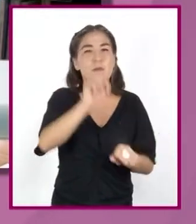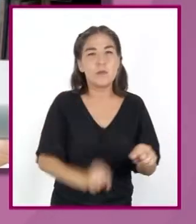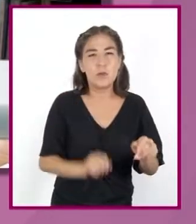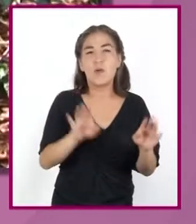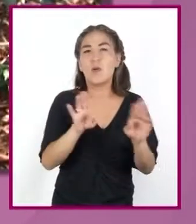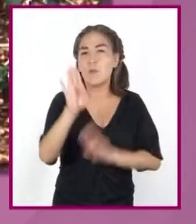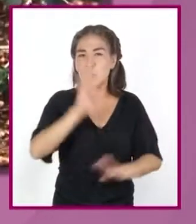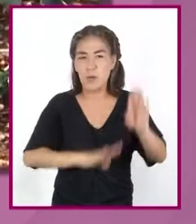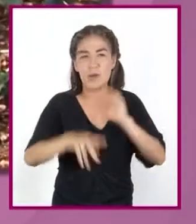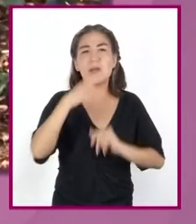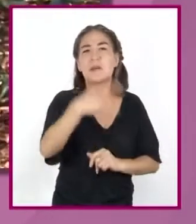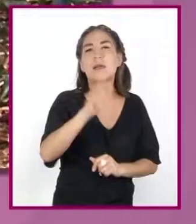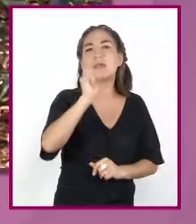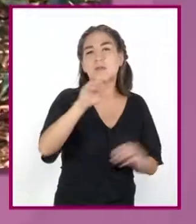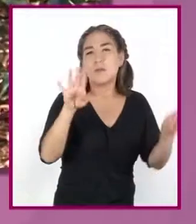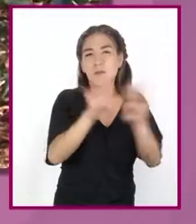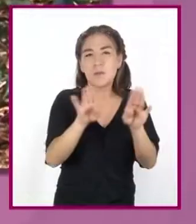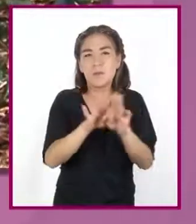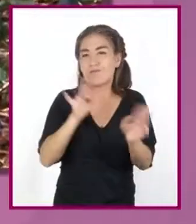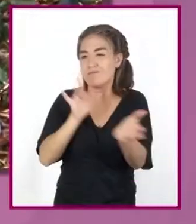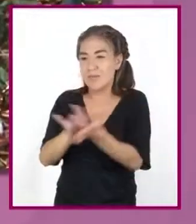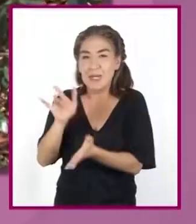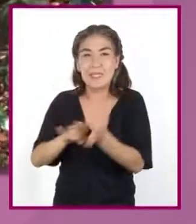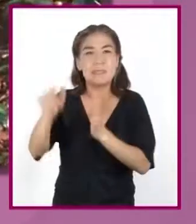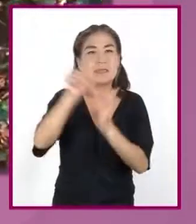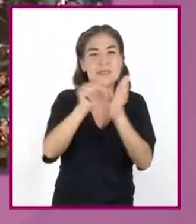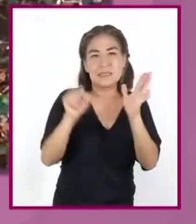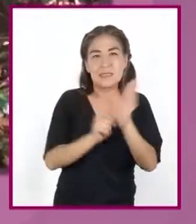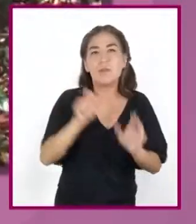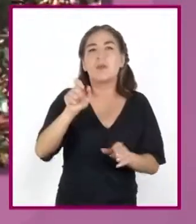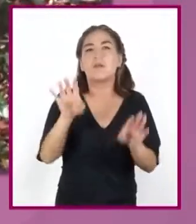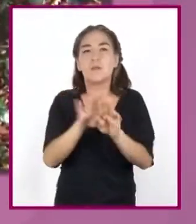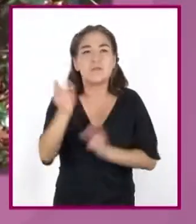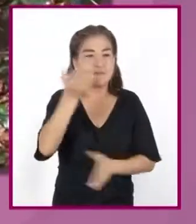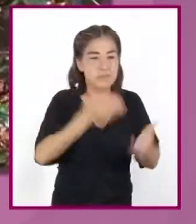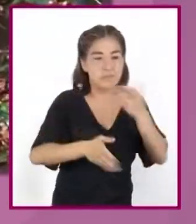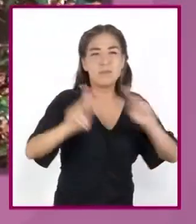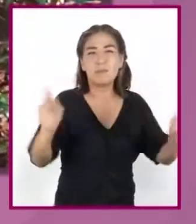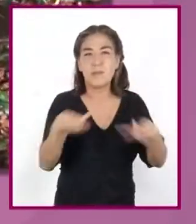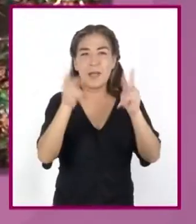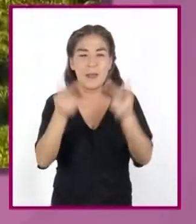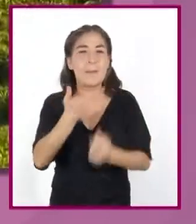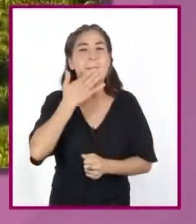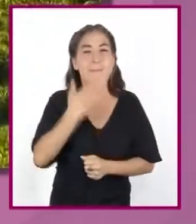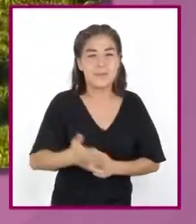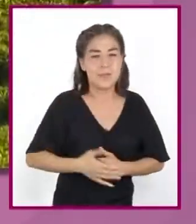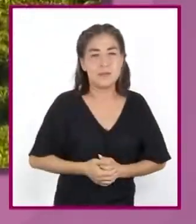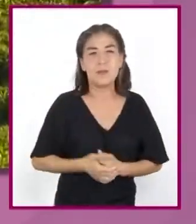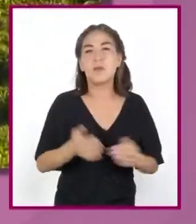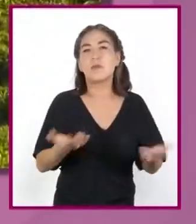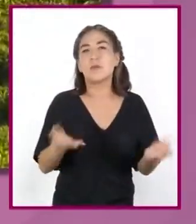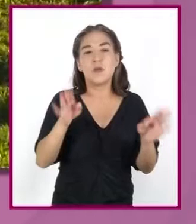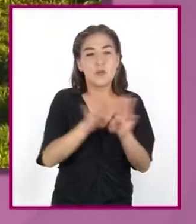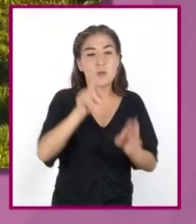incentivos para que haya sistemas productivos que sean compatibles. En lugar de tener zonas extensas de